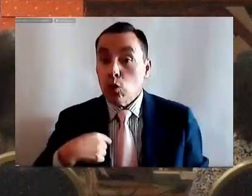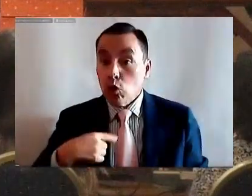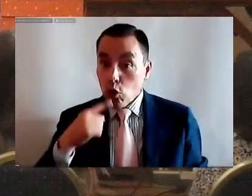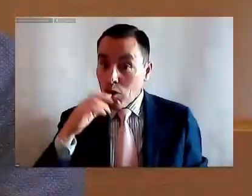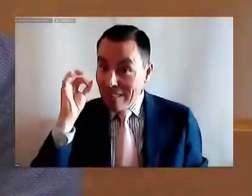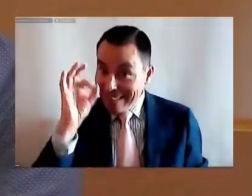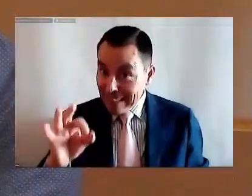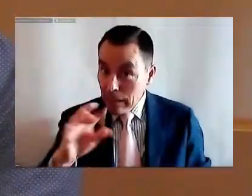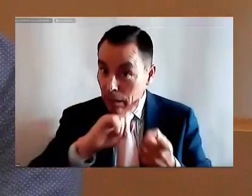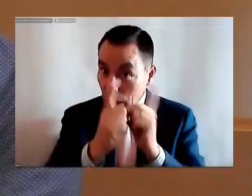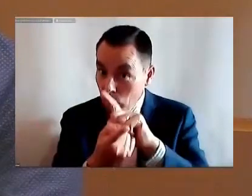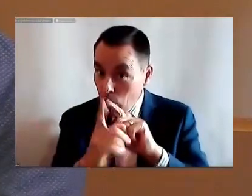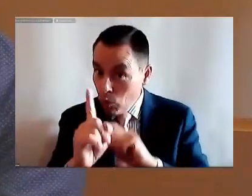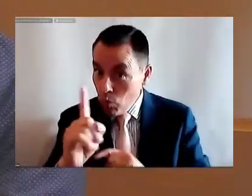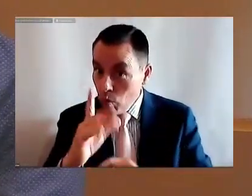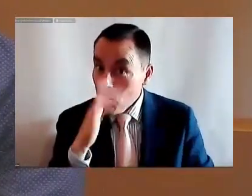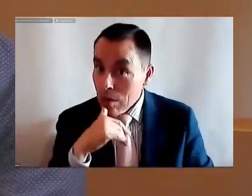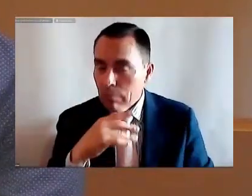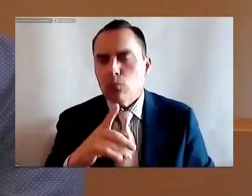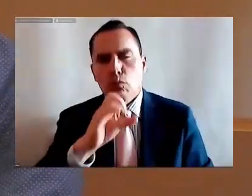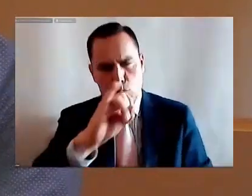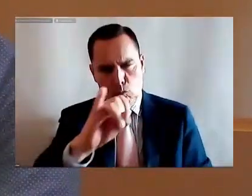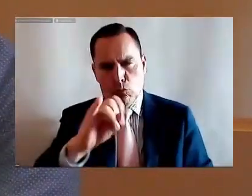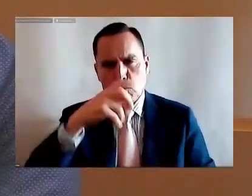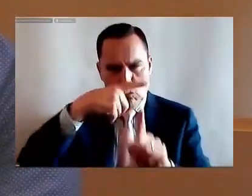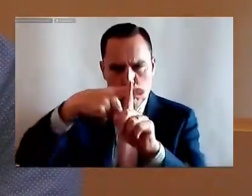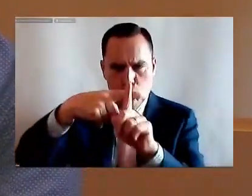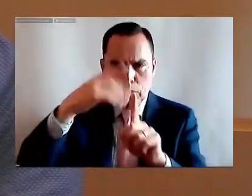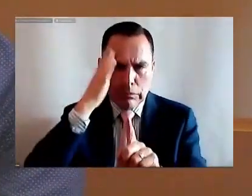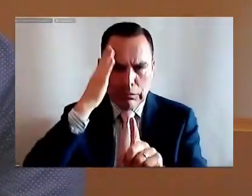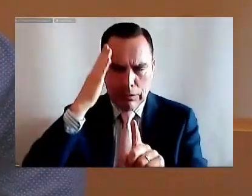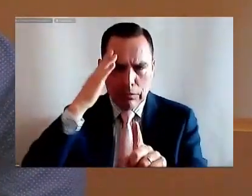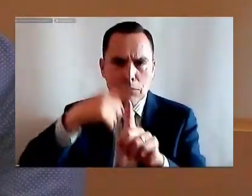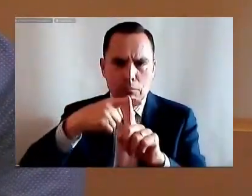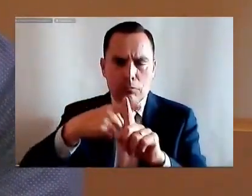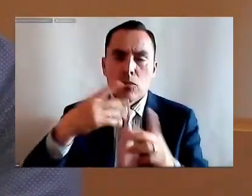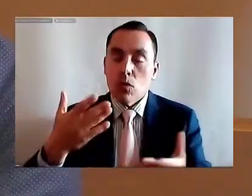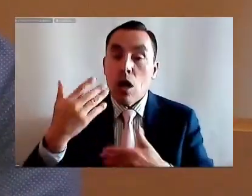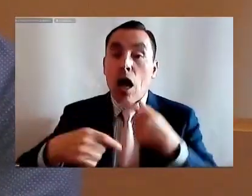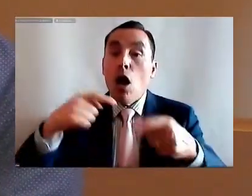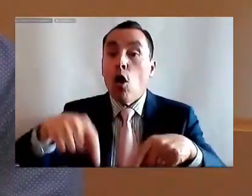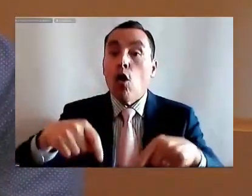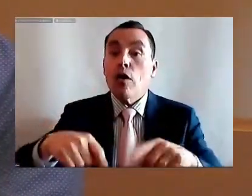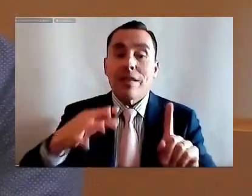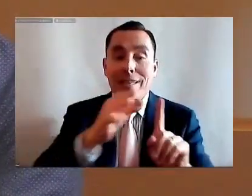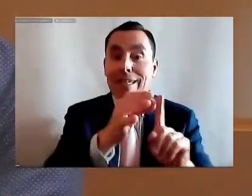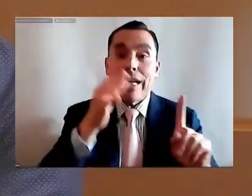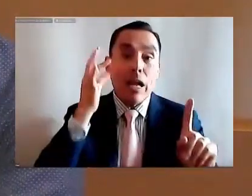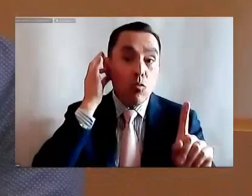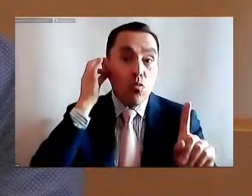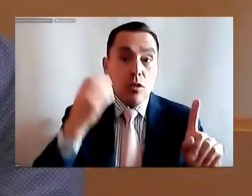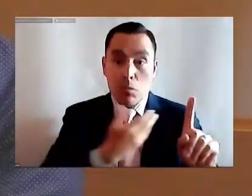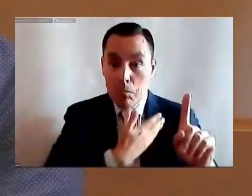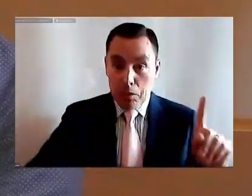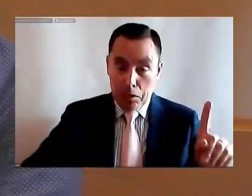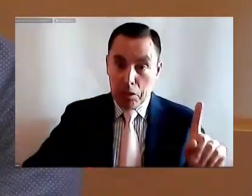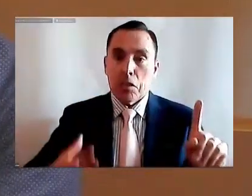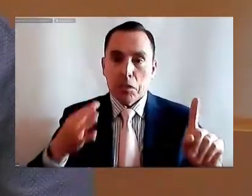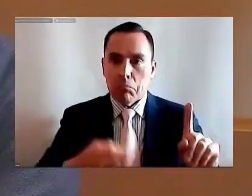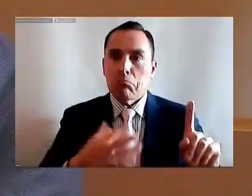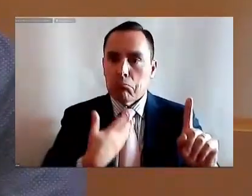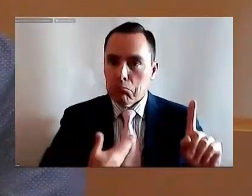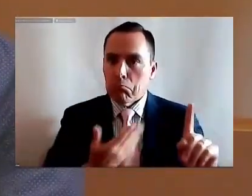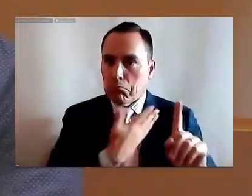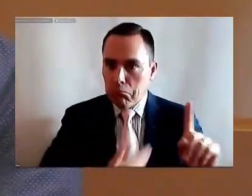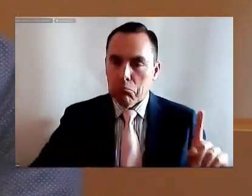cambios, porque cambios hay, ¿no? Digamos, hoy día las mujeres son presidentas de la República, son ministras de la Corte Suprema,